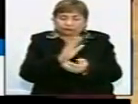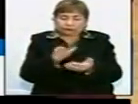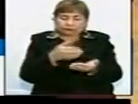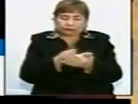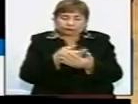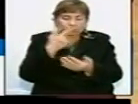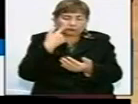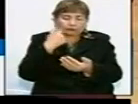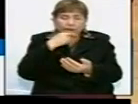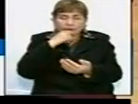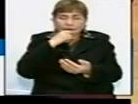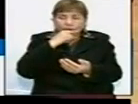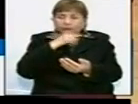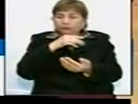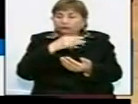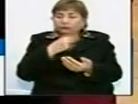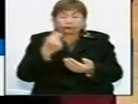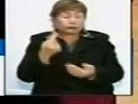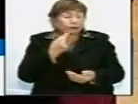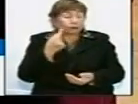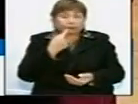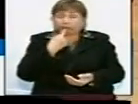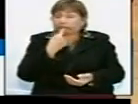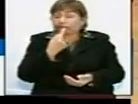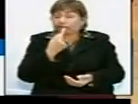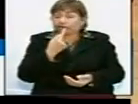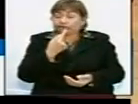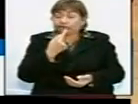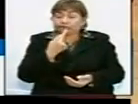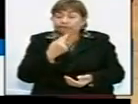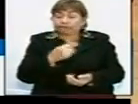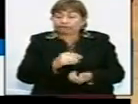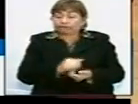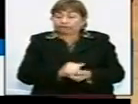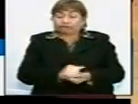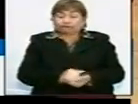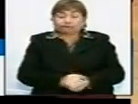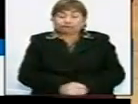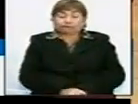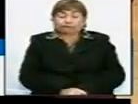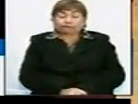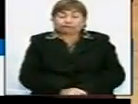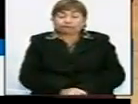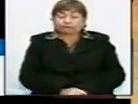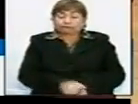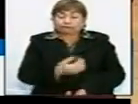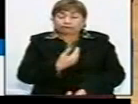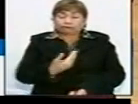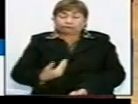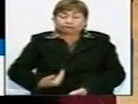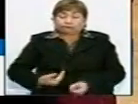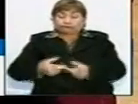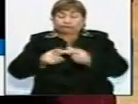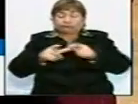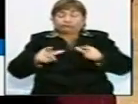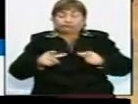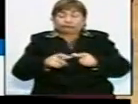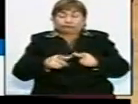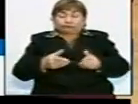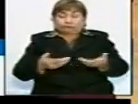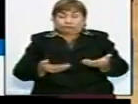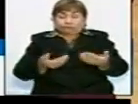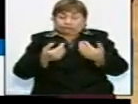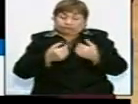todas cuando digo todos y todas no solamente estamos hablando del en fin estamos hablando también de los gobiernos locales si es